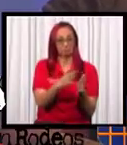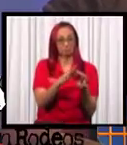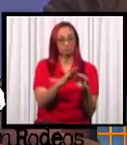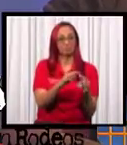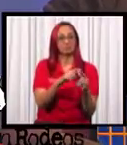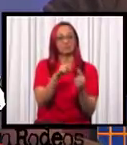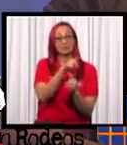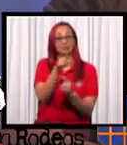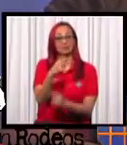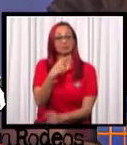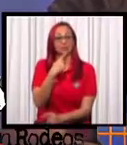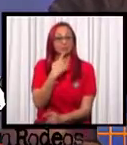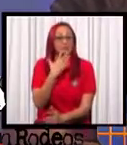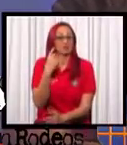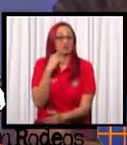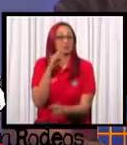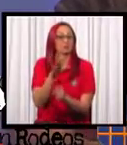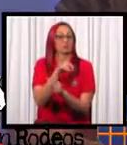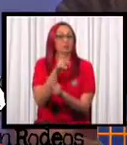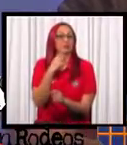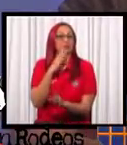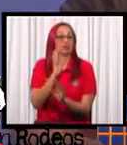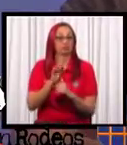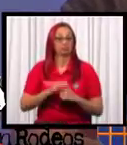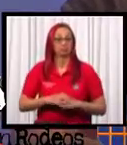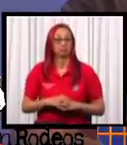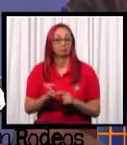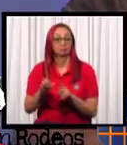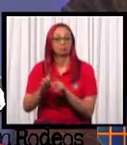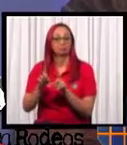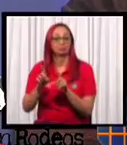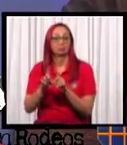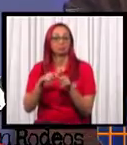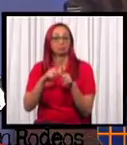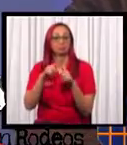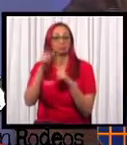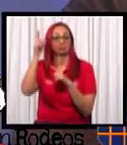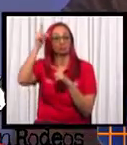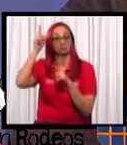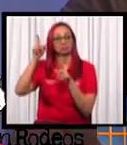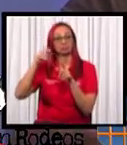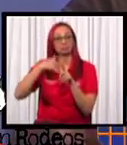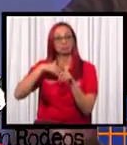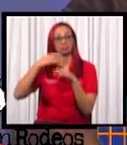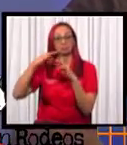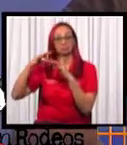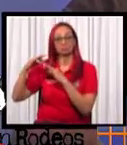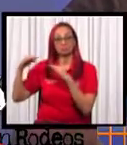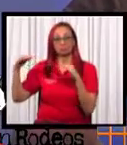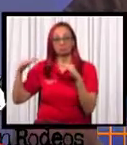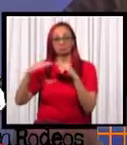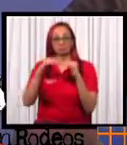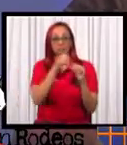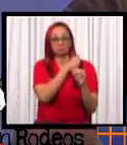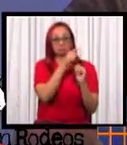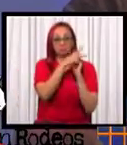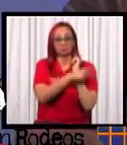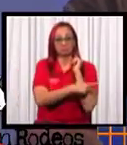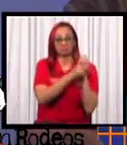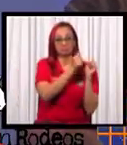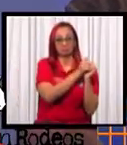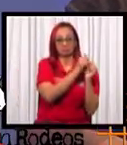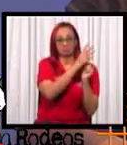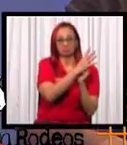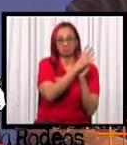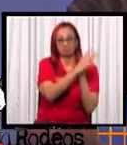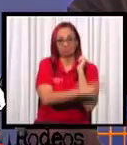y cumplir lo que ellos digan. También, pues, obviamente, pues tenemos tratados bilaterales con estos países, con estos cuatro países,